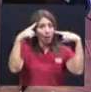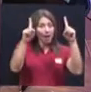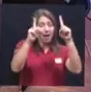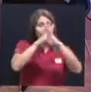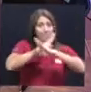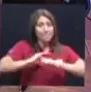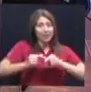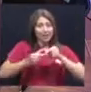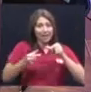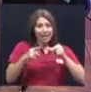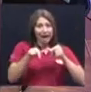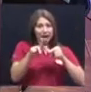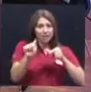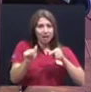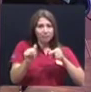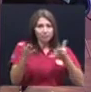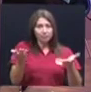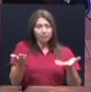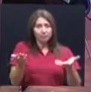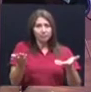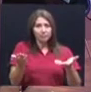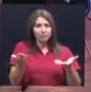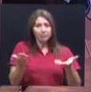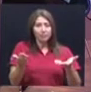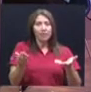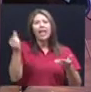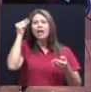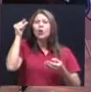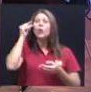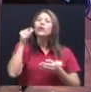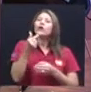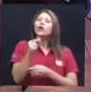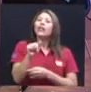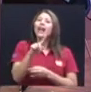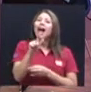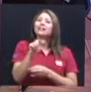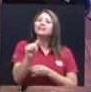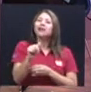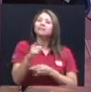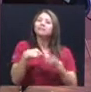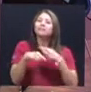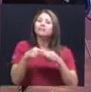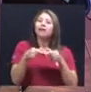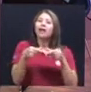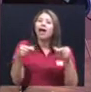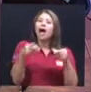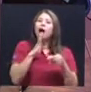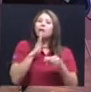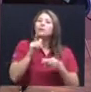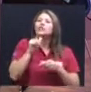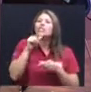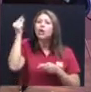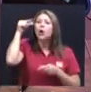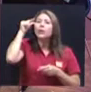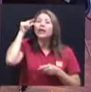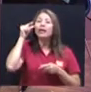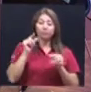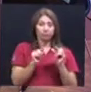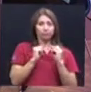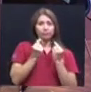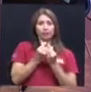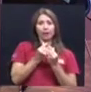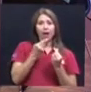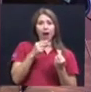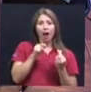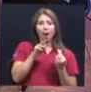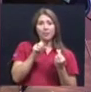gaza el gobierno gaza hablemos quién gobierna gaza jamás esa la representación Esa es la